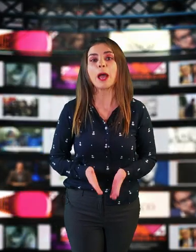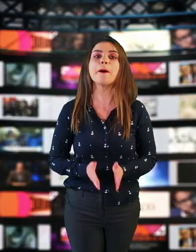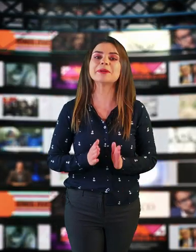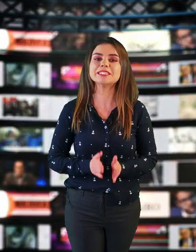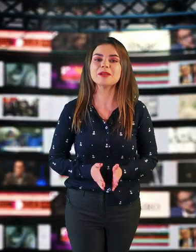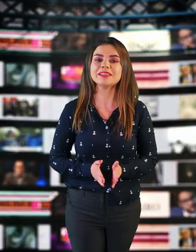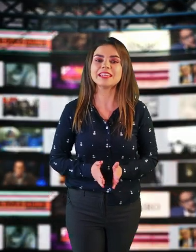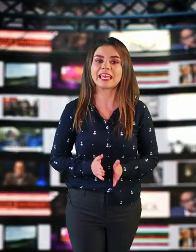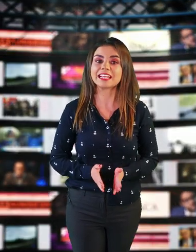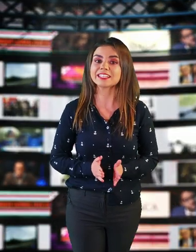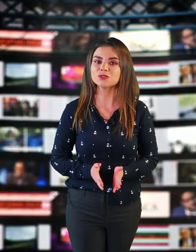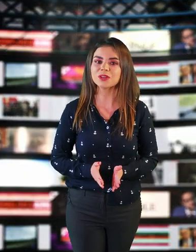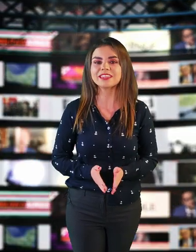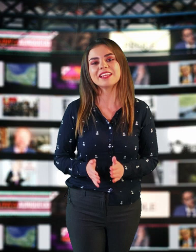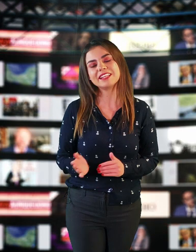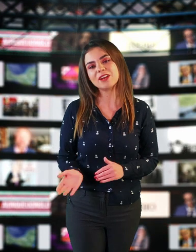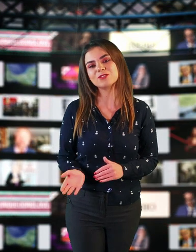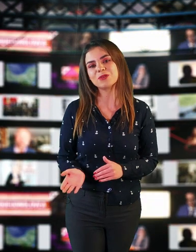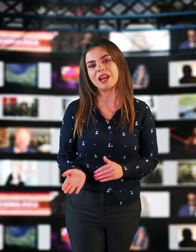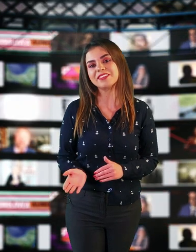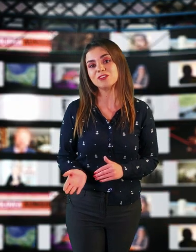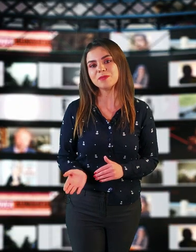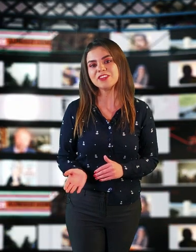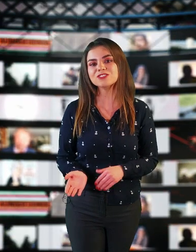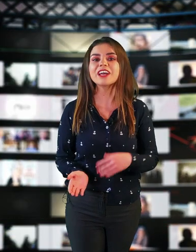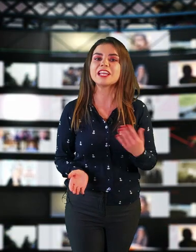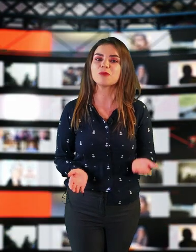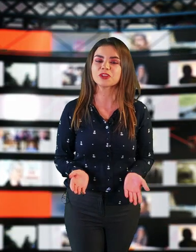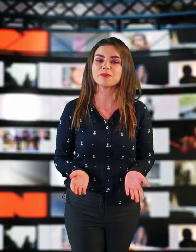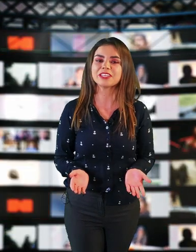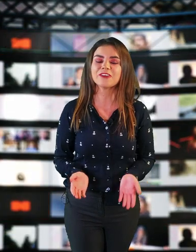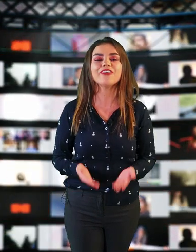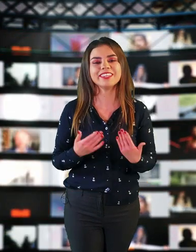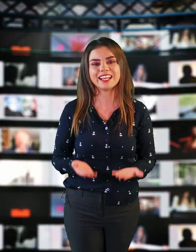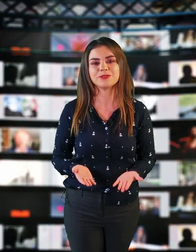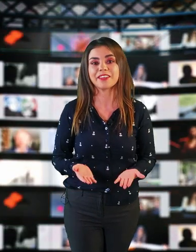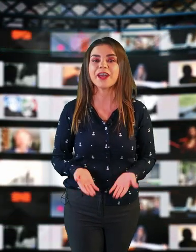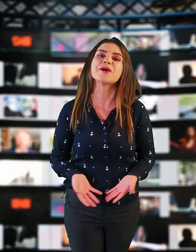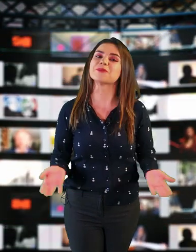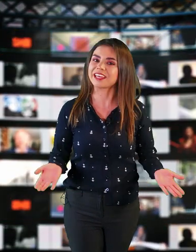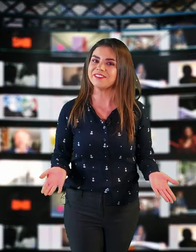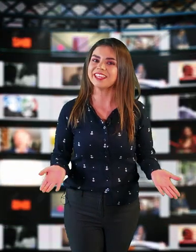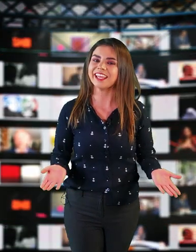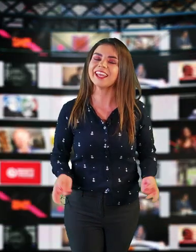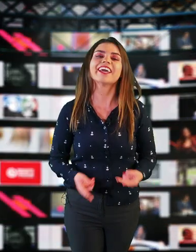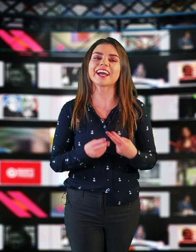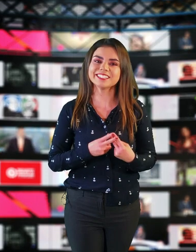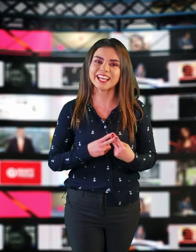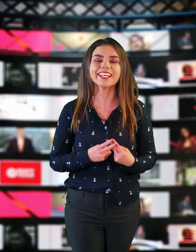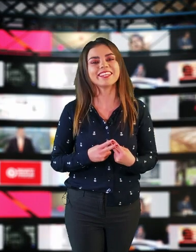noticias, principalmente de aquellas que surgen del diálogo circular entre los medios y el gobierno de México y de la ciudad. Porque adivinen